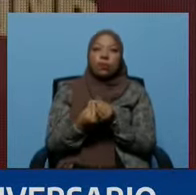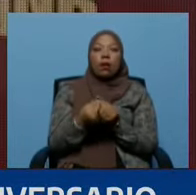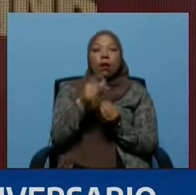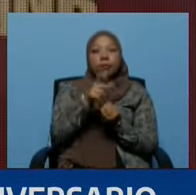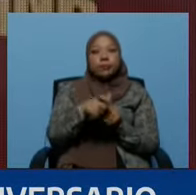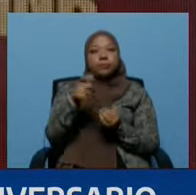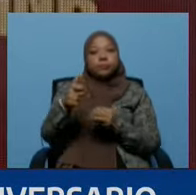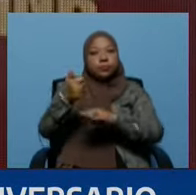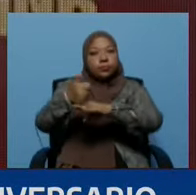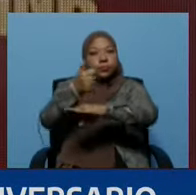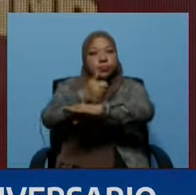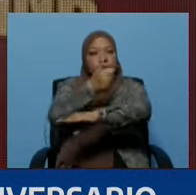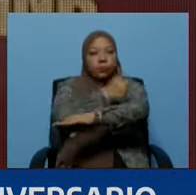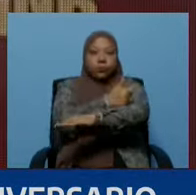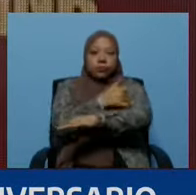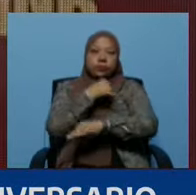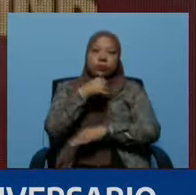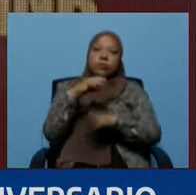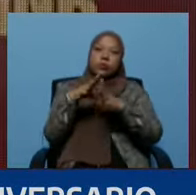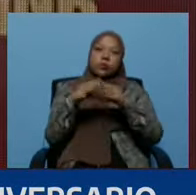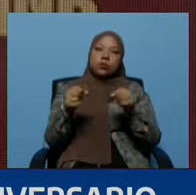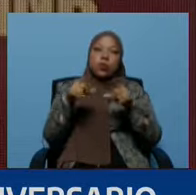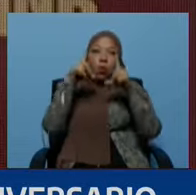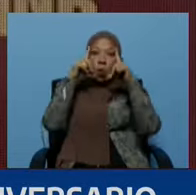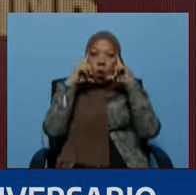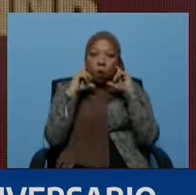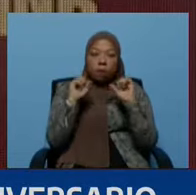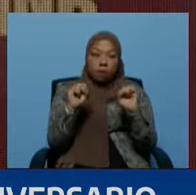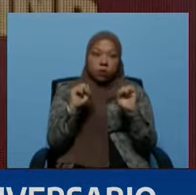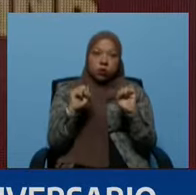oficiales y de tropa profesional,